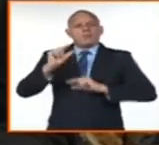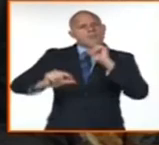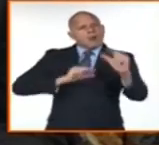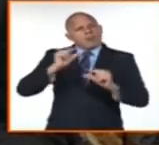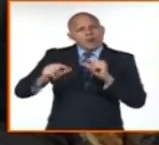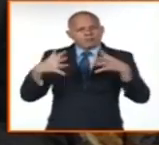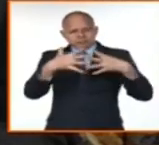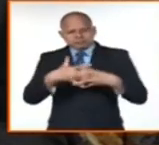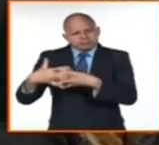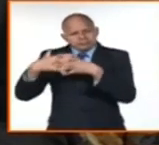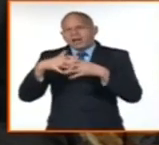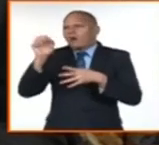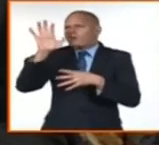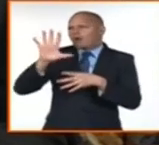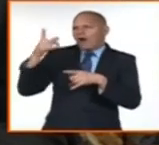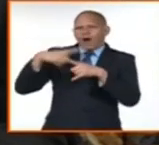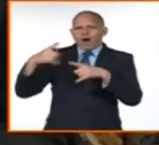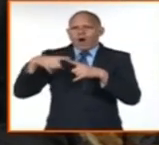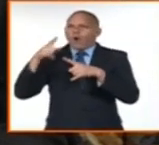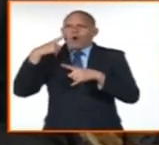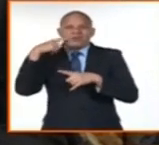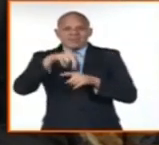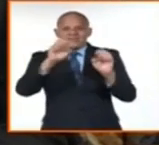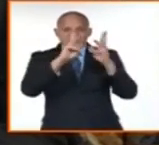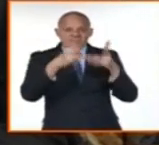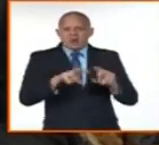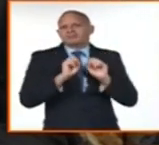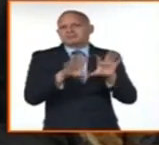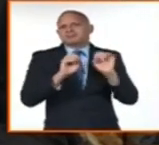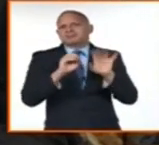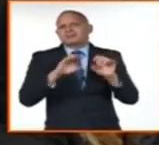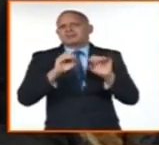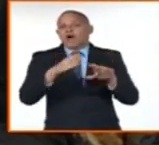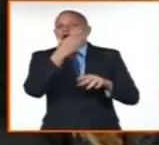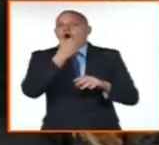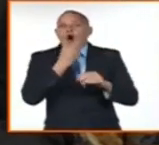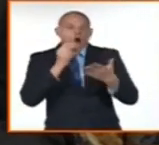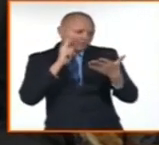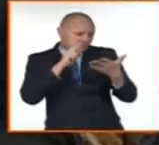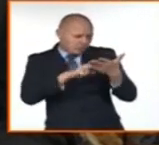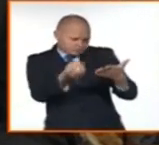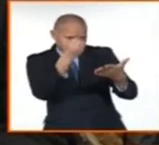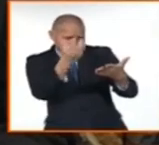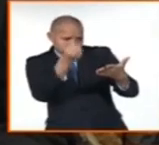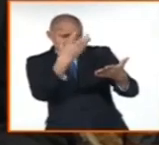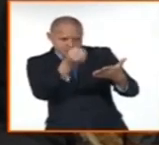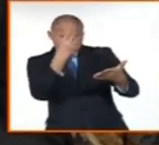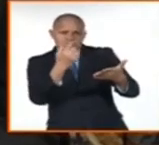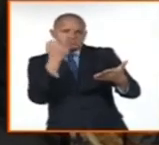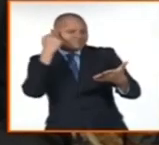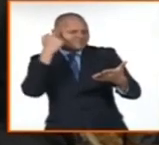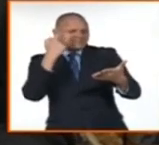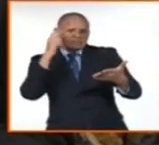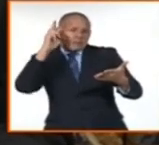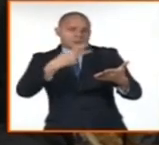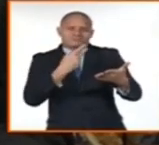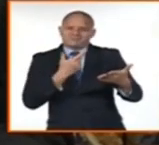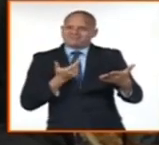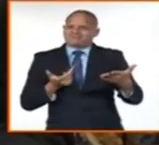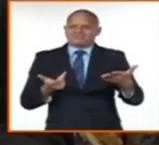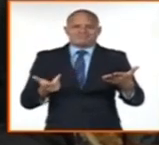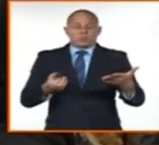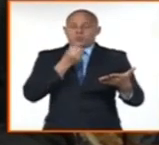juventud sean los contenidos del imperio, sean los contenidos neoliberales, sean los contenidos de la banalidad y la vulgaridad. Yo